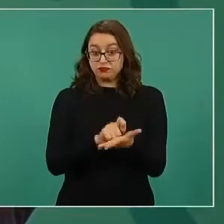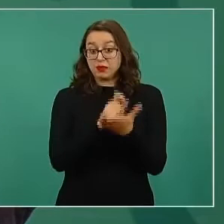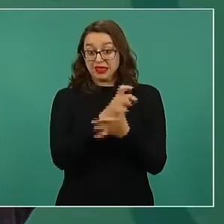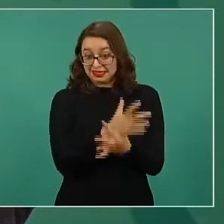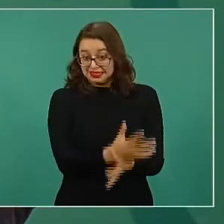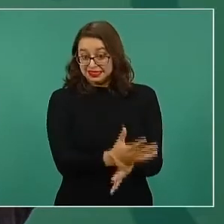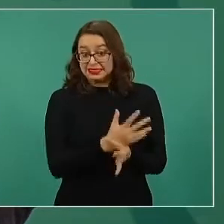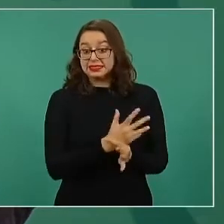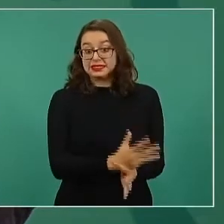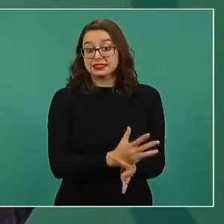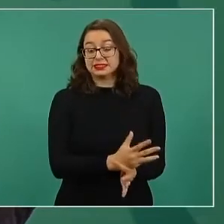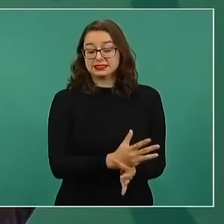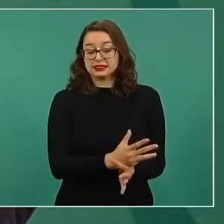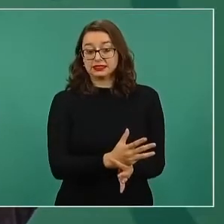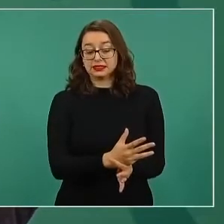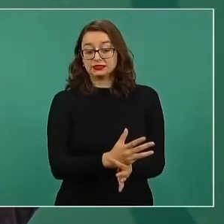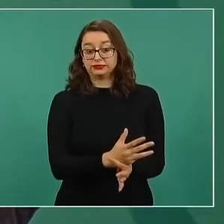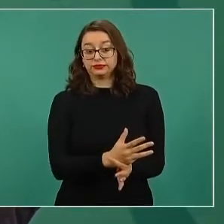señala que